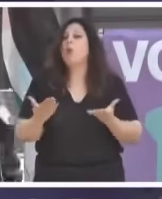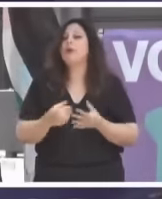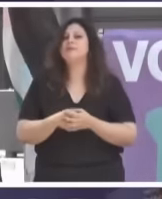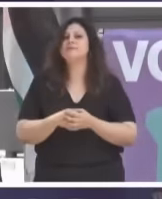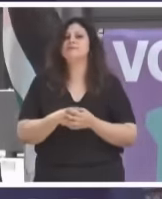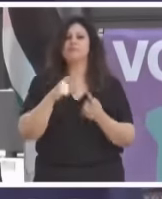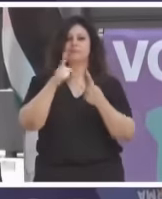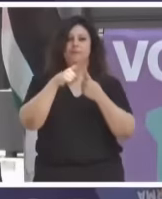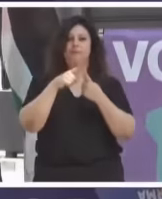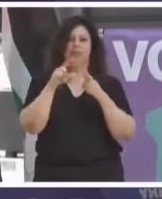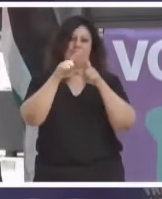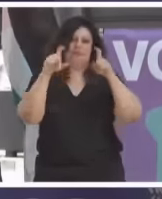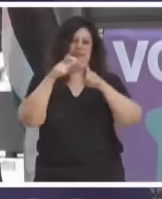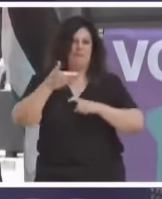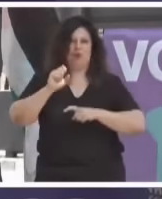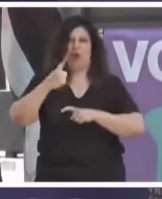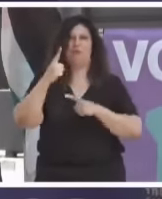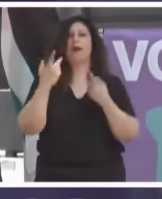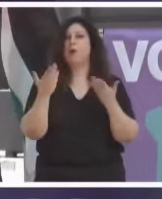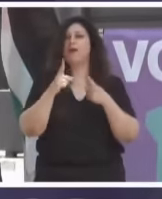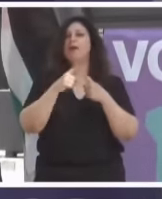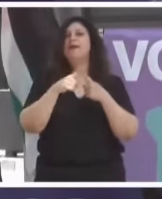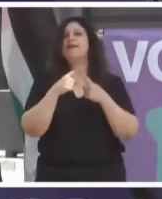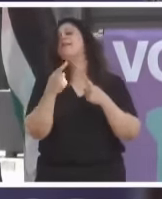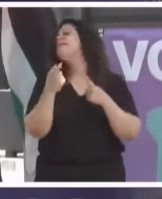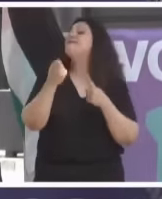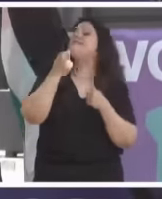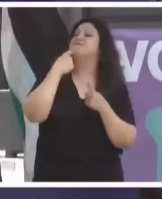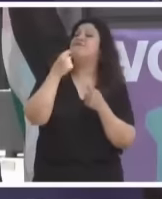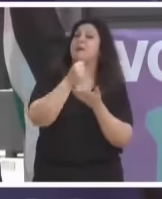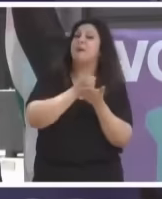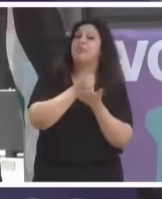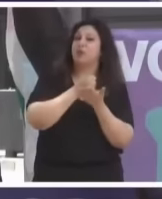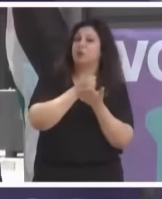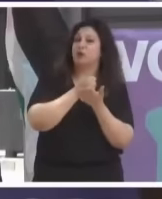las farmacéuticas, los medicamentos y